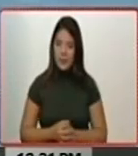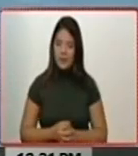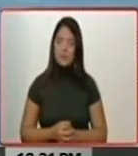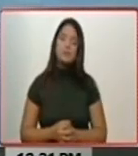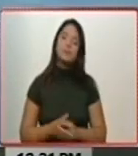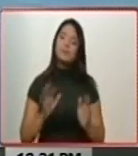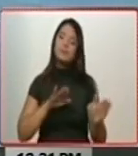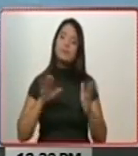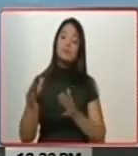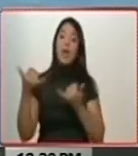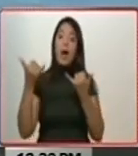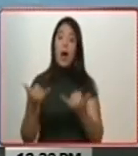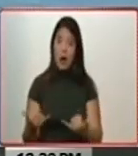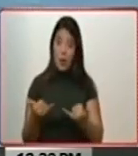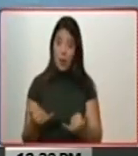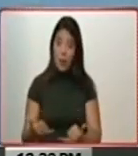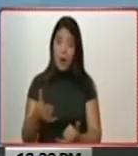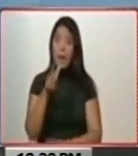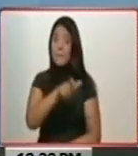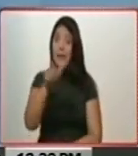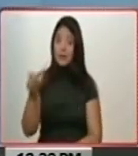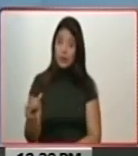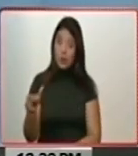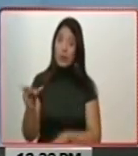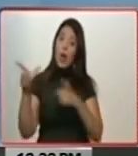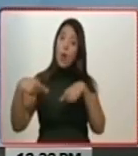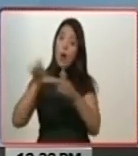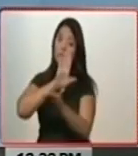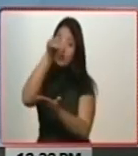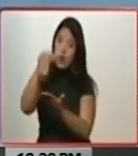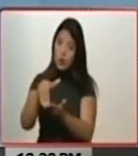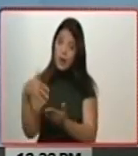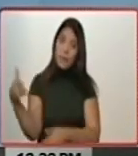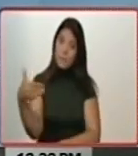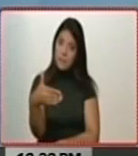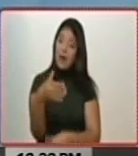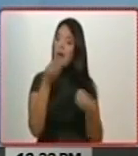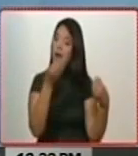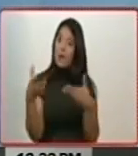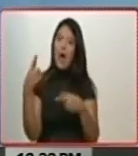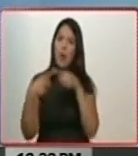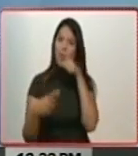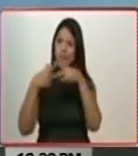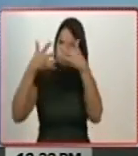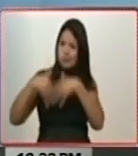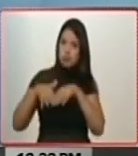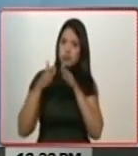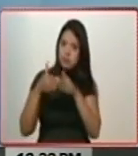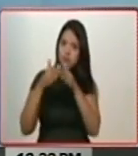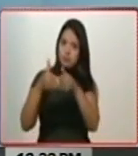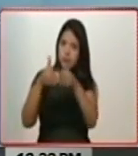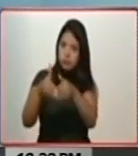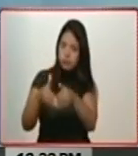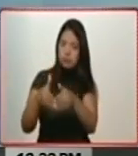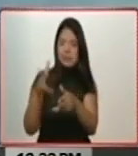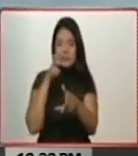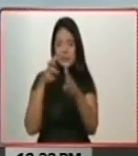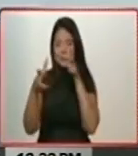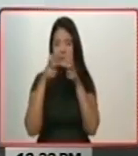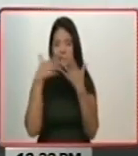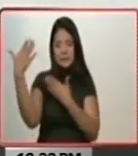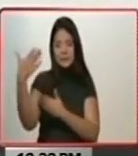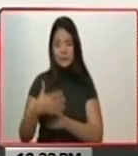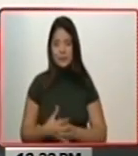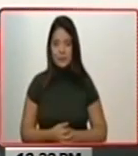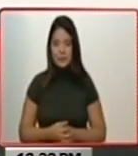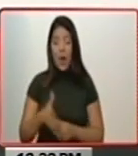Amigos, ya a esta hora, pescadores y pescadoras de Choroní en el estado de Aragua se favorecen con la entrega de motores fuera de borda, equipamiento. Escuchemos palabras